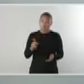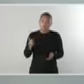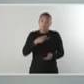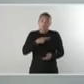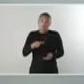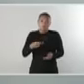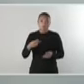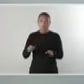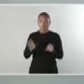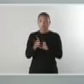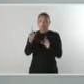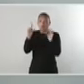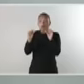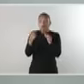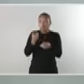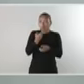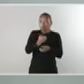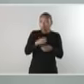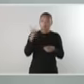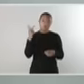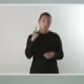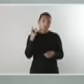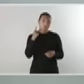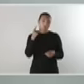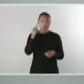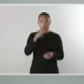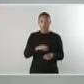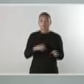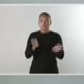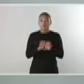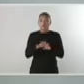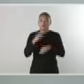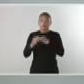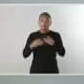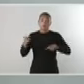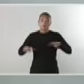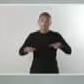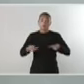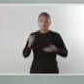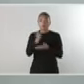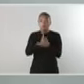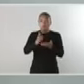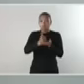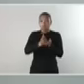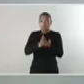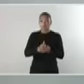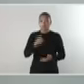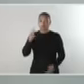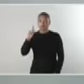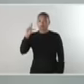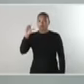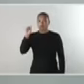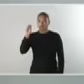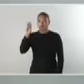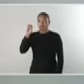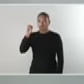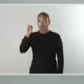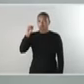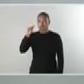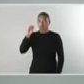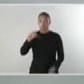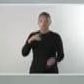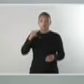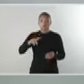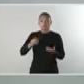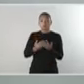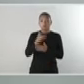de los partidos políticos participación ciudadana el refuendo el plebiscito En este gobierno o adornará